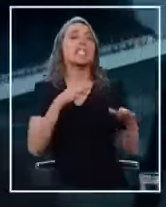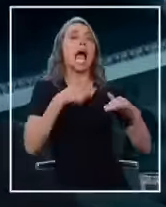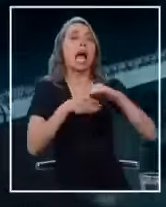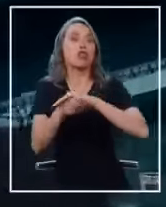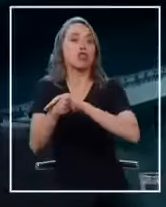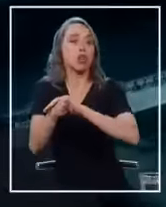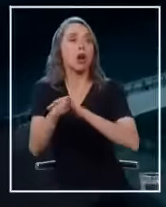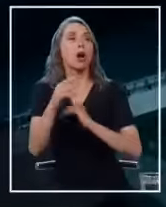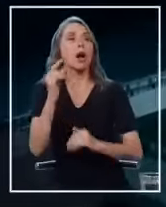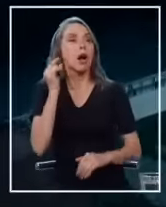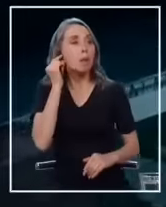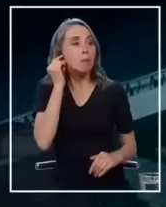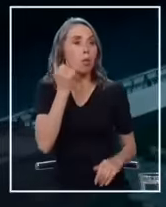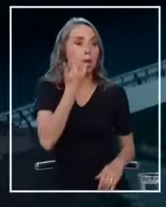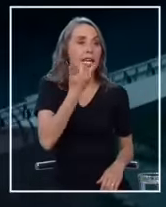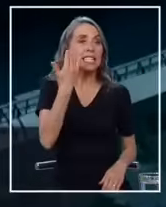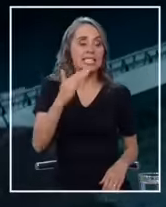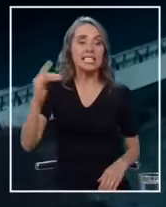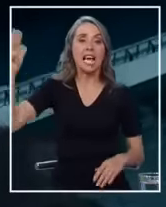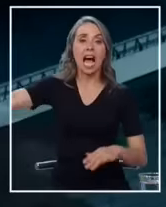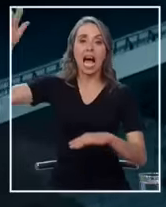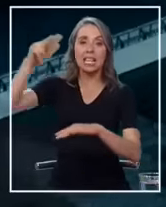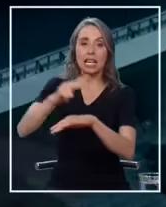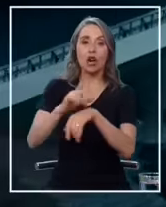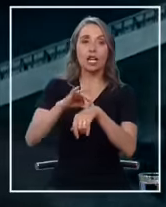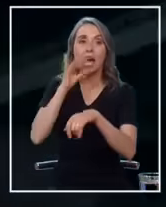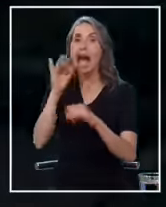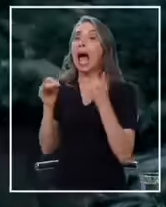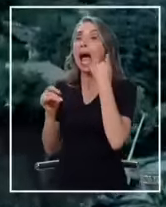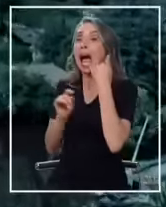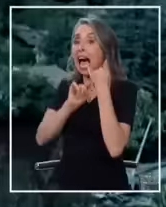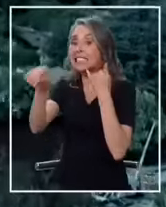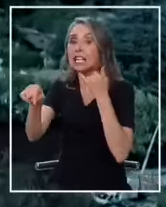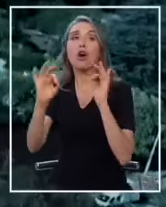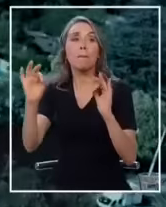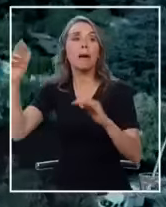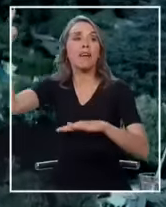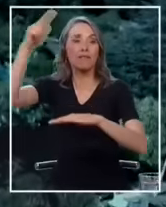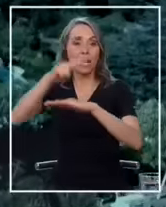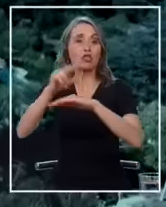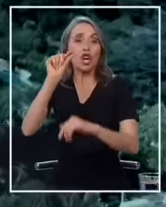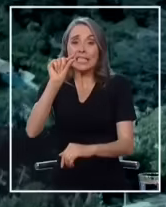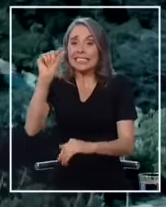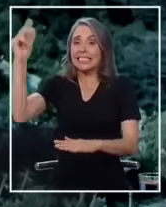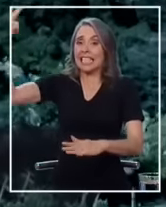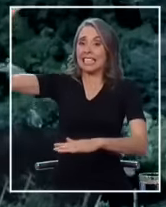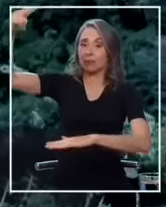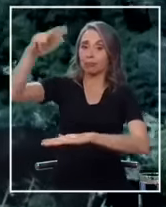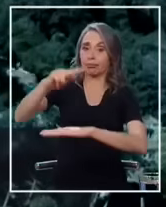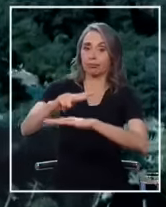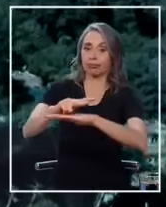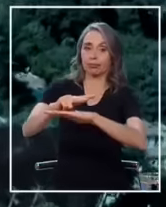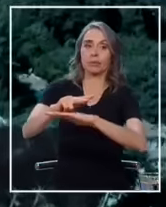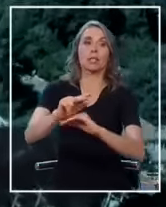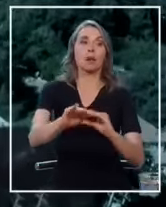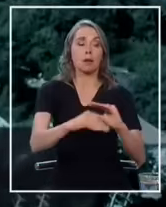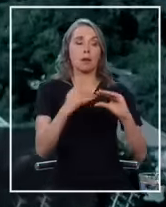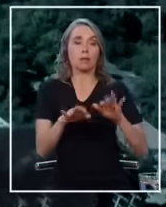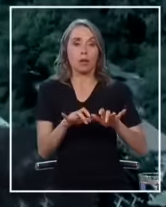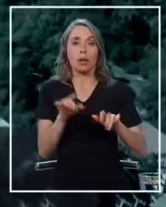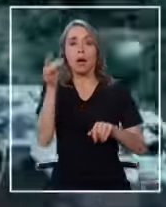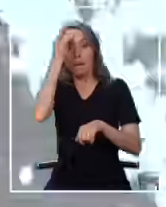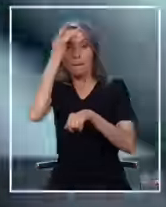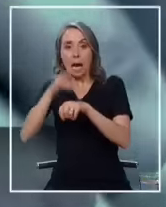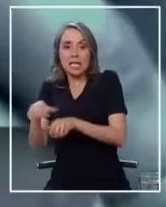Ahí me acaba de informar que ya llegó a la clínica Las Condes. ¿Llegó? Que tengo que operar. Sí, acaba de llegar. Acaba de llegar un correo que indica que el